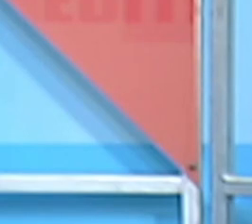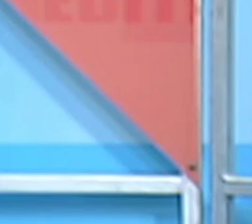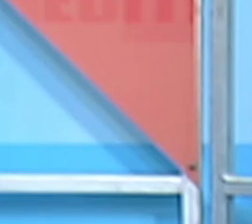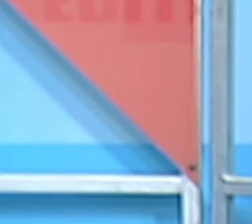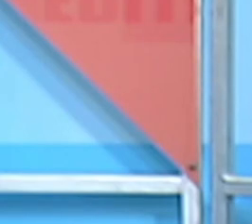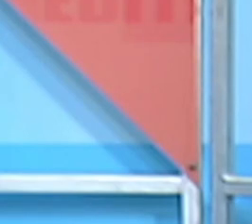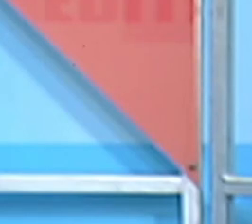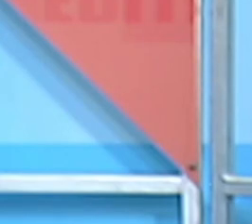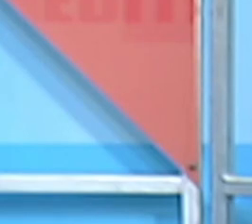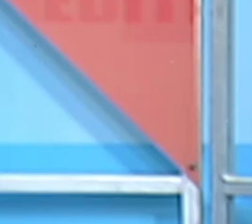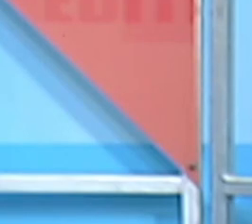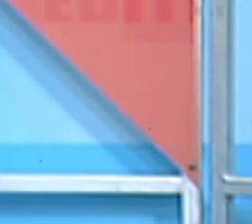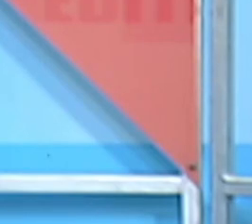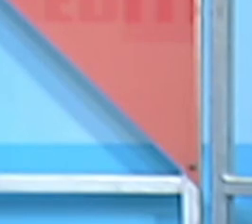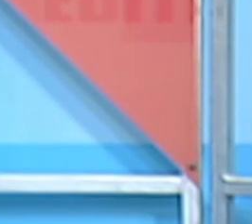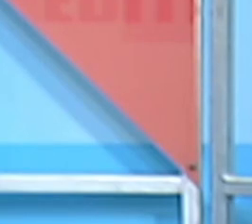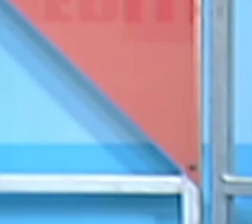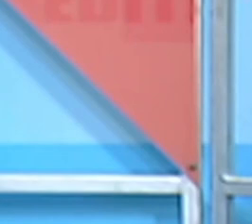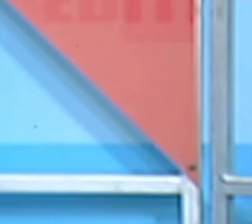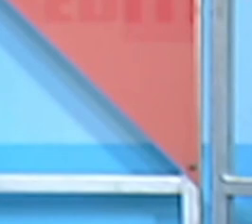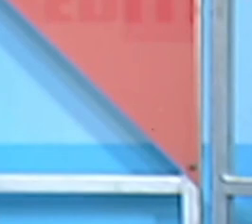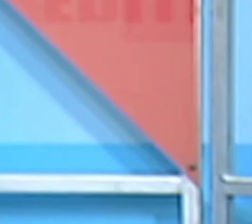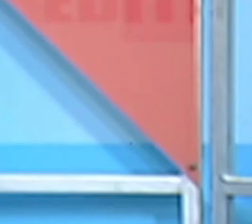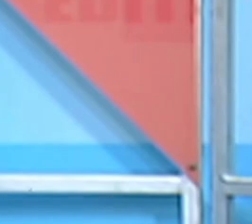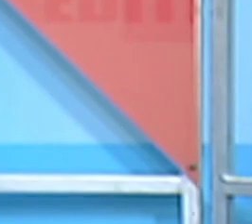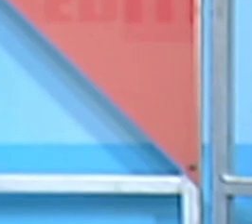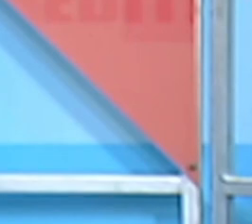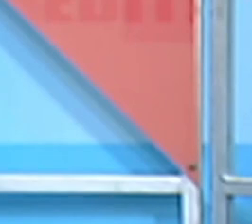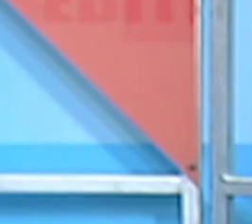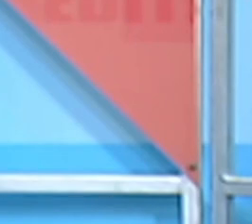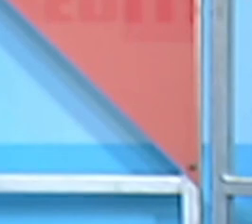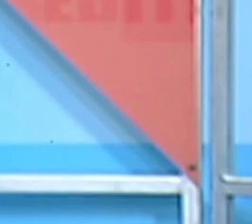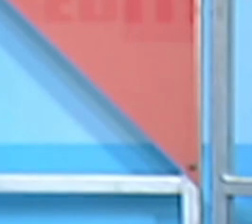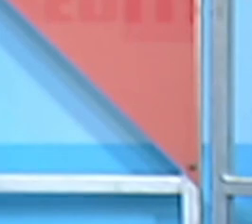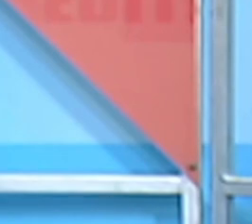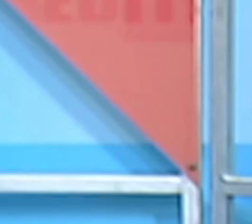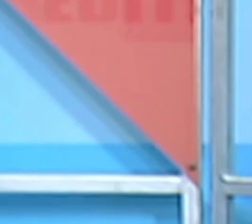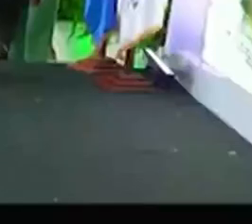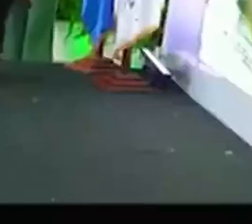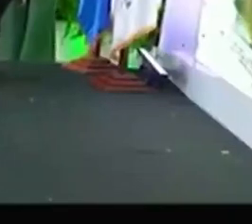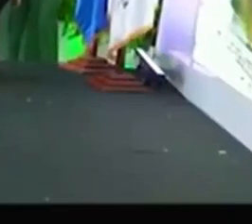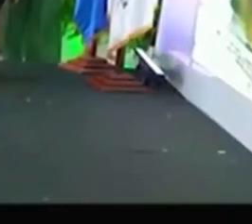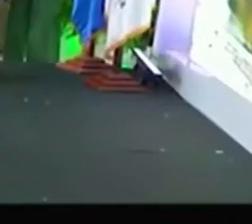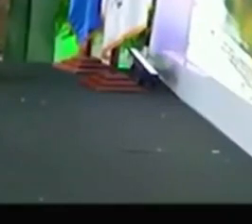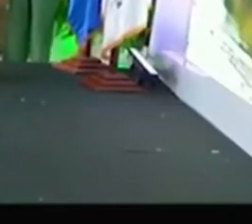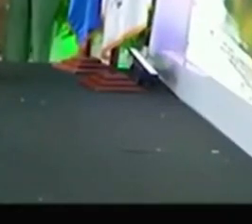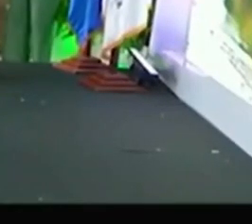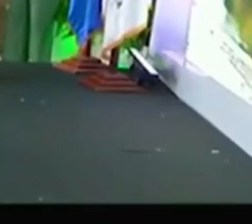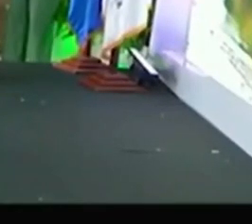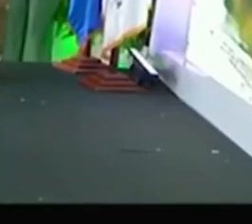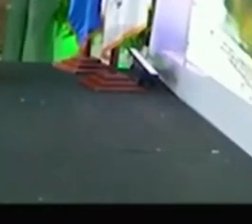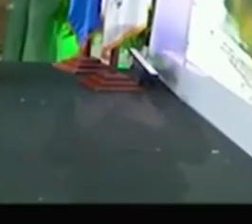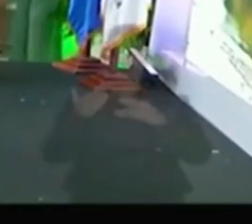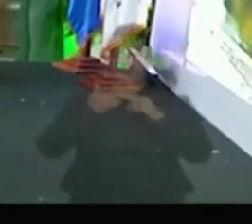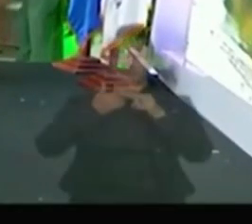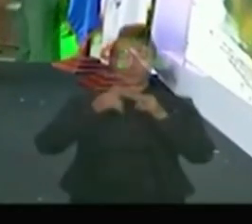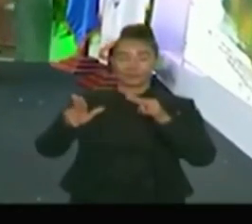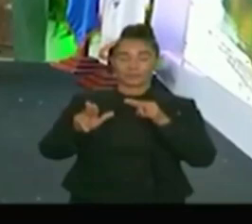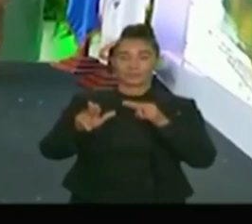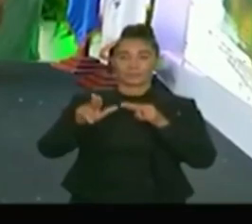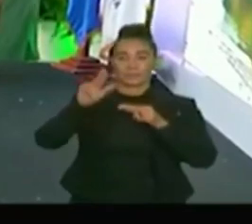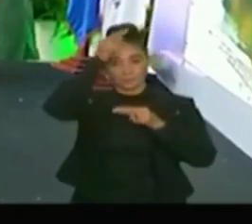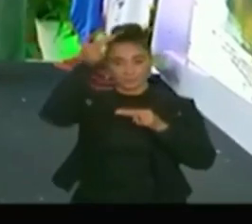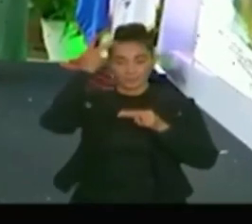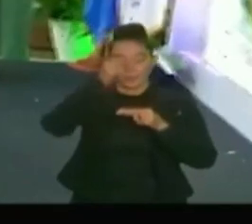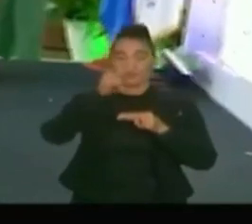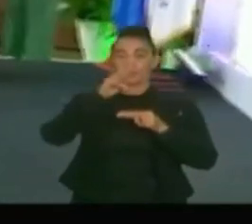ríos. O sea, es un tema vital para nosotros. Vamos a verle. gracias. Yo voy a ser muy breve, don Hipólito Mejía,